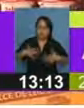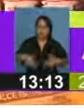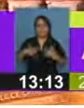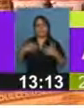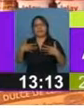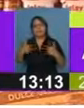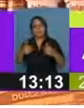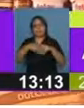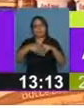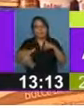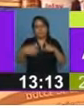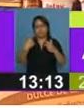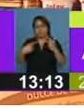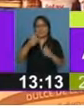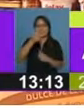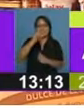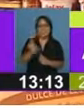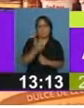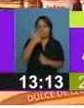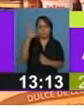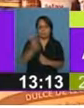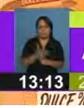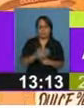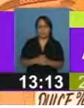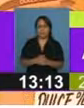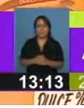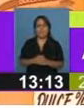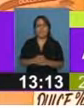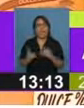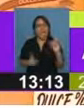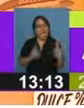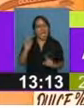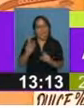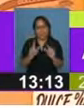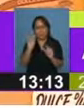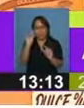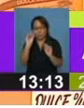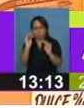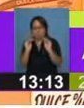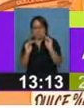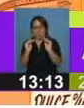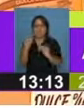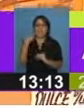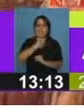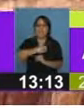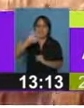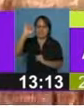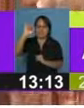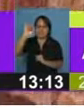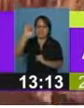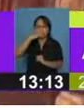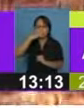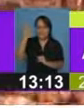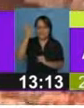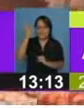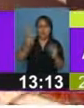salud, es lo que más subió, un 6,3%, algunos décimos por debajo de lo que fue la inflación tanto a nivel